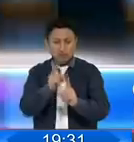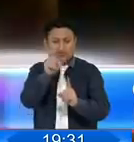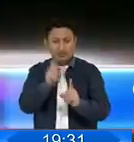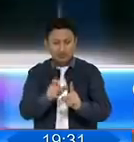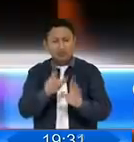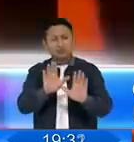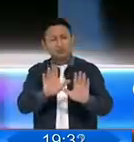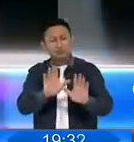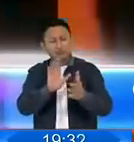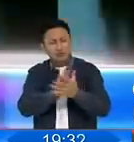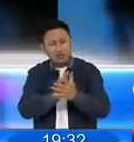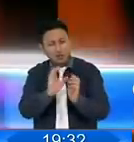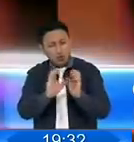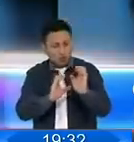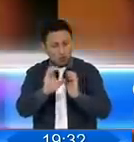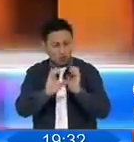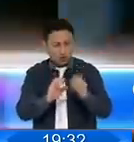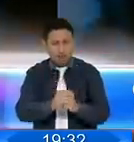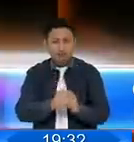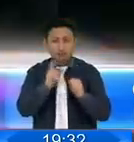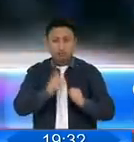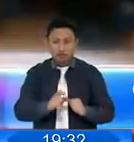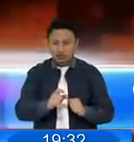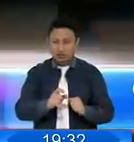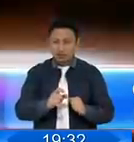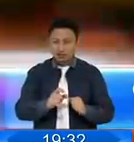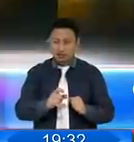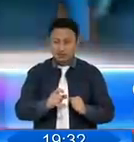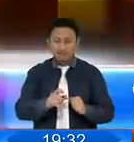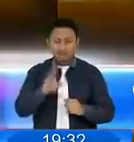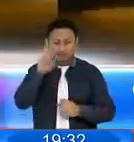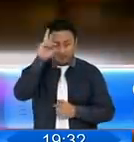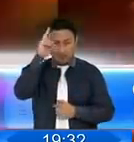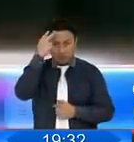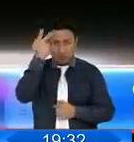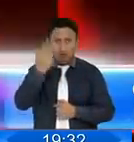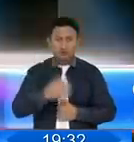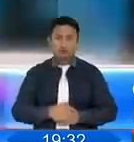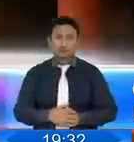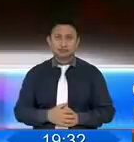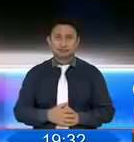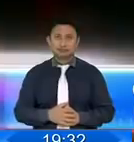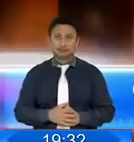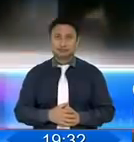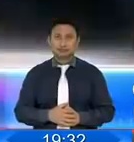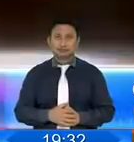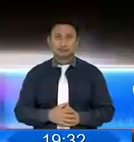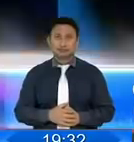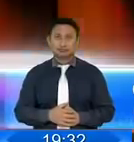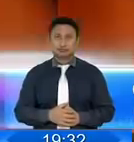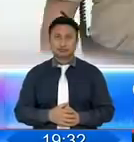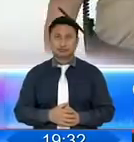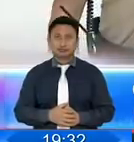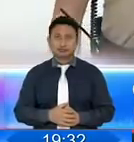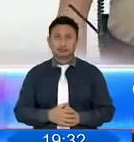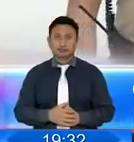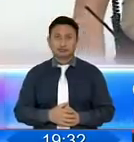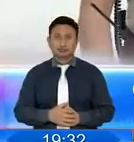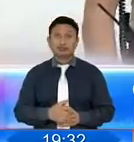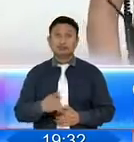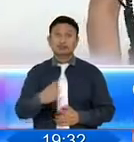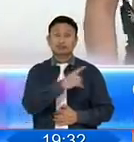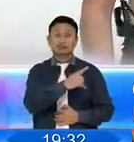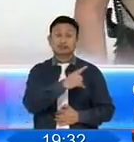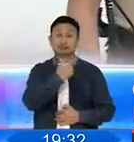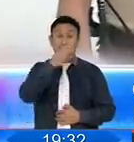mujer que intentaba terminar con su vida. Ya, tranquila, mi señor. Eso, ya. Fue este noble uniformado de